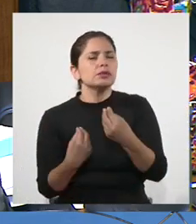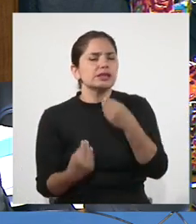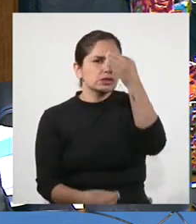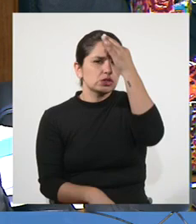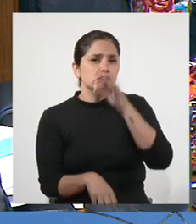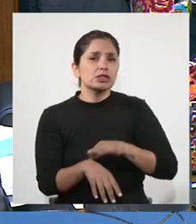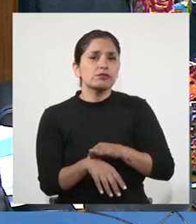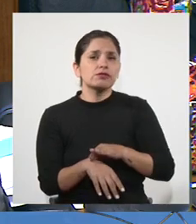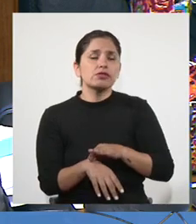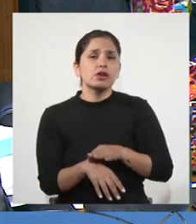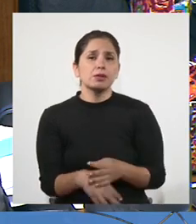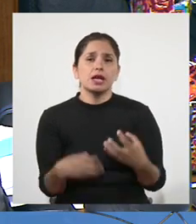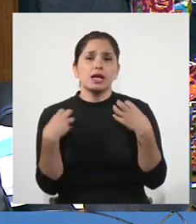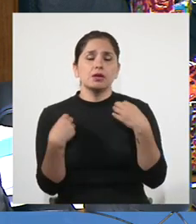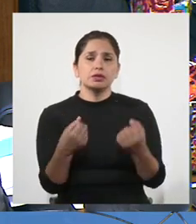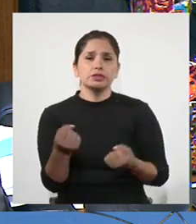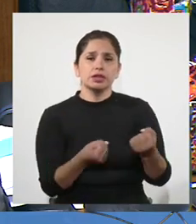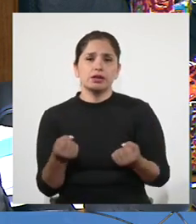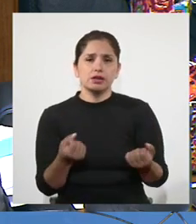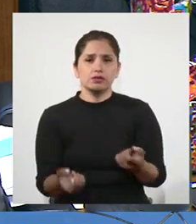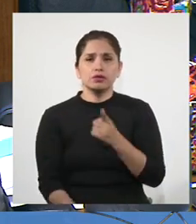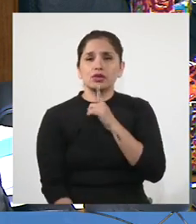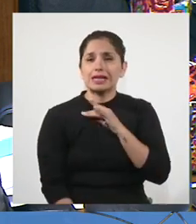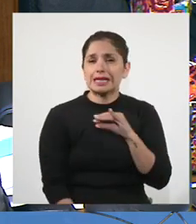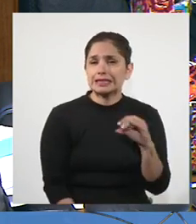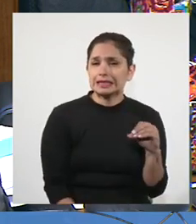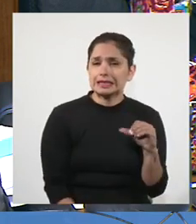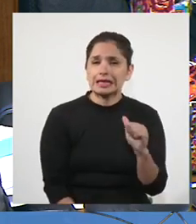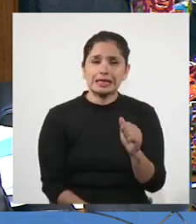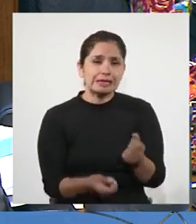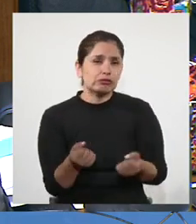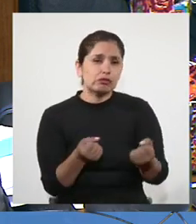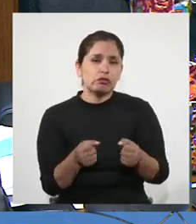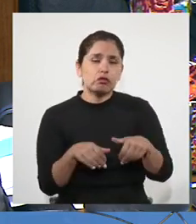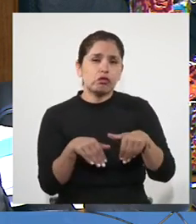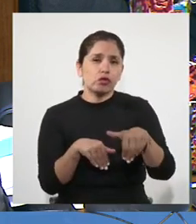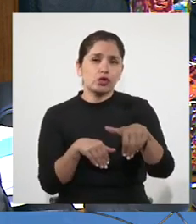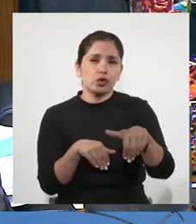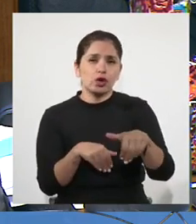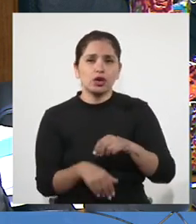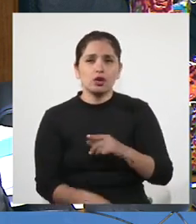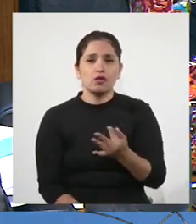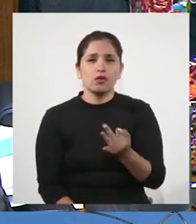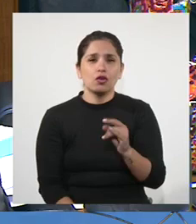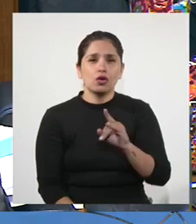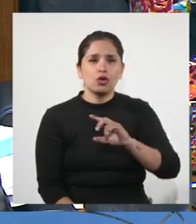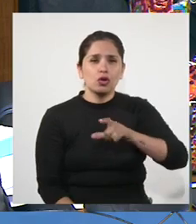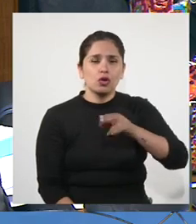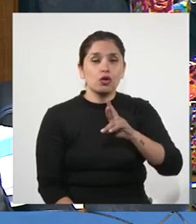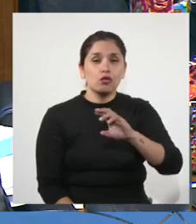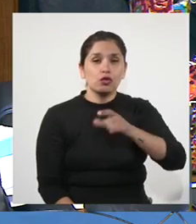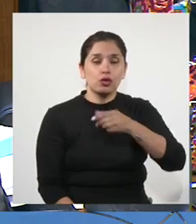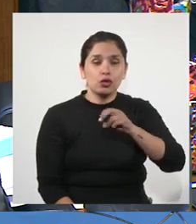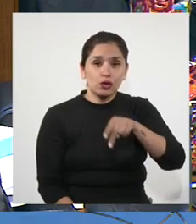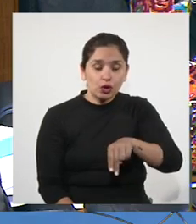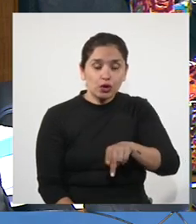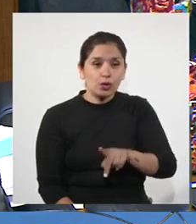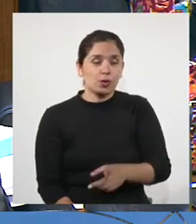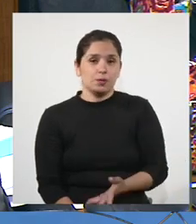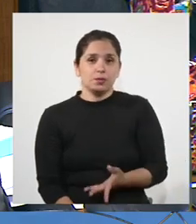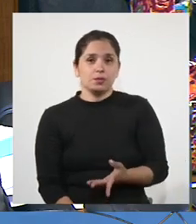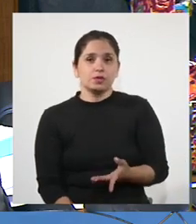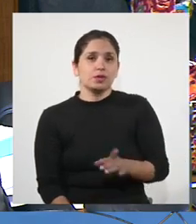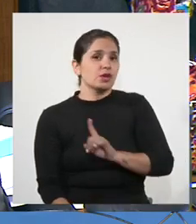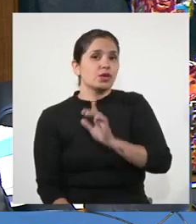la principal, que no es considerado transporte público, es decir, la preocupación del Estado para todo el transporte, menos para el transporte de los niños que van